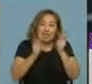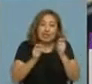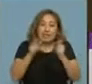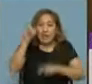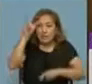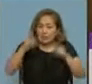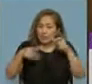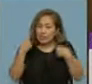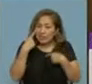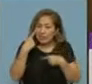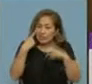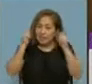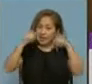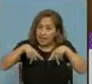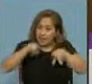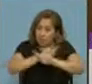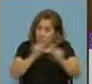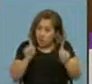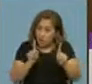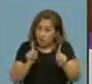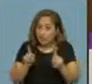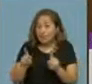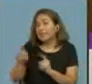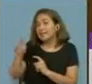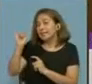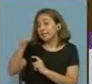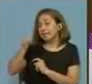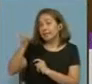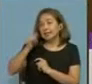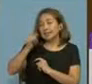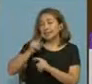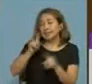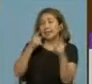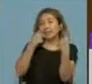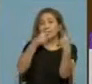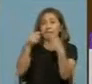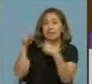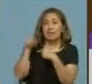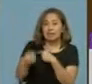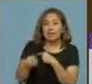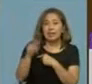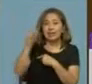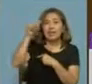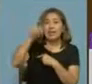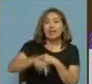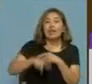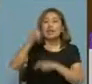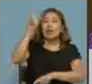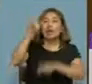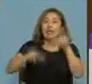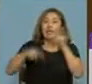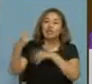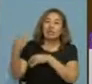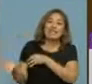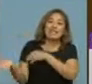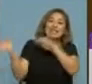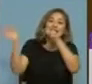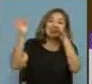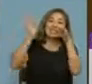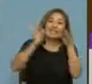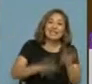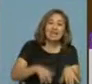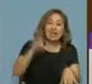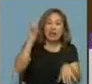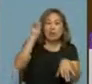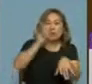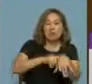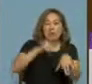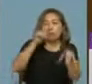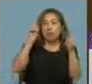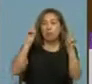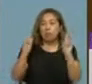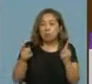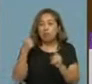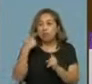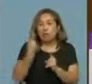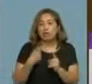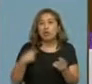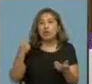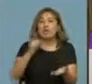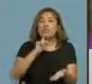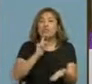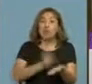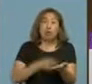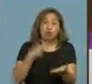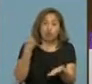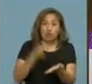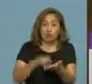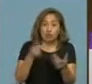ya viven en Jujuy. Sí, exactamente, como te lo explicaba, es para aquellas personas que están en tránsito, que son precisamente los que no pagan